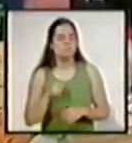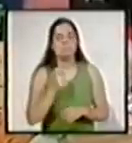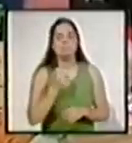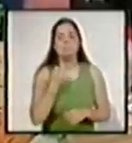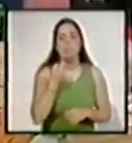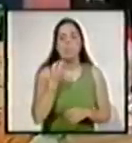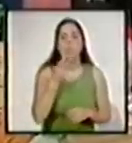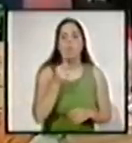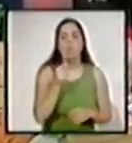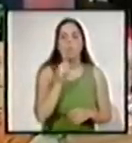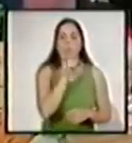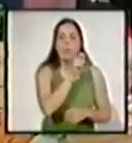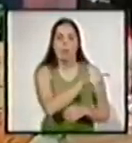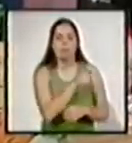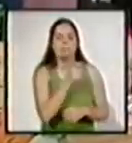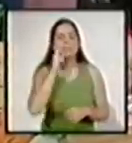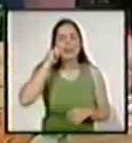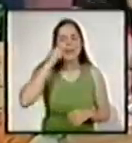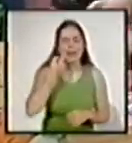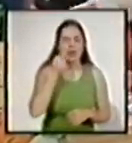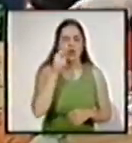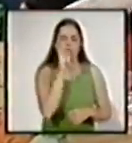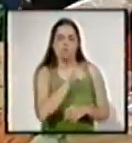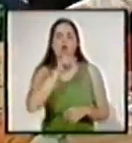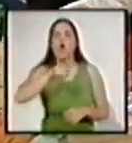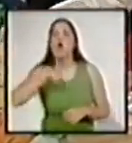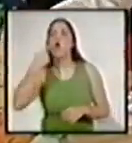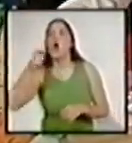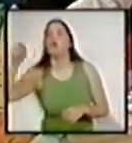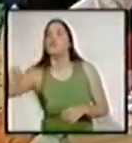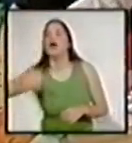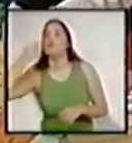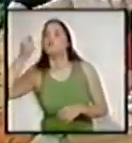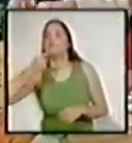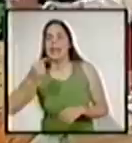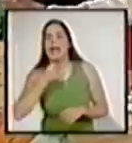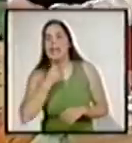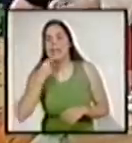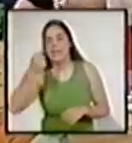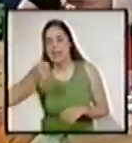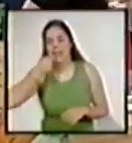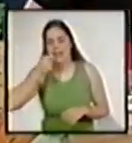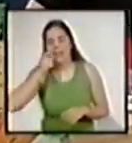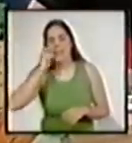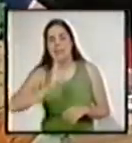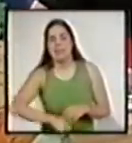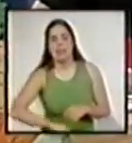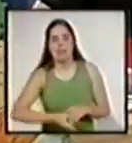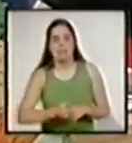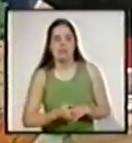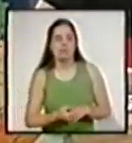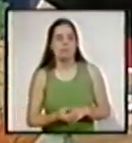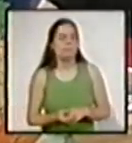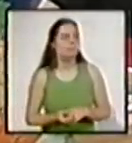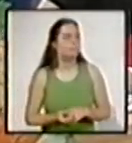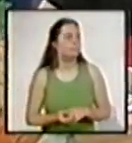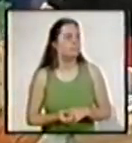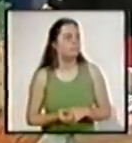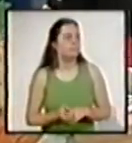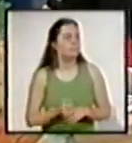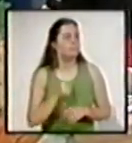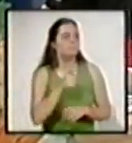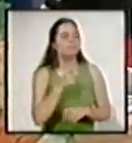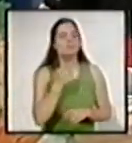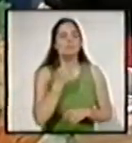¡Qué rico! ¿Hay una, otra cuchara para sí, mí? Sí, mi amor. Lo puedo probar, claro. Ay, perdóname, Ceci. Está bien, él es el único. Se